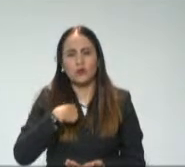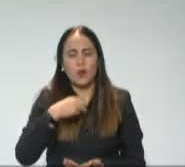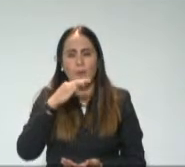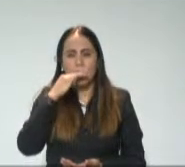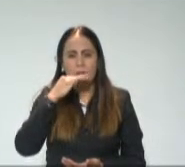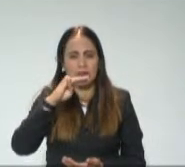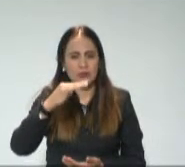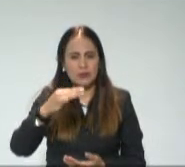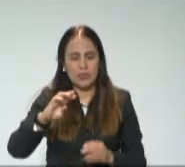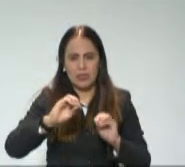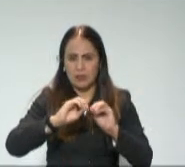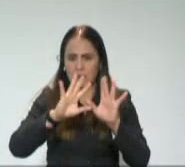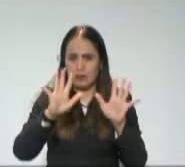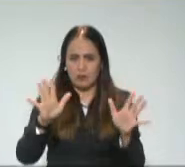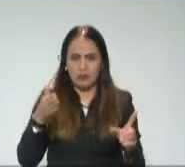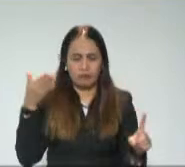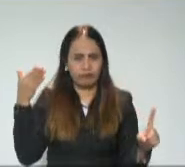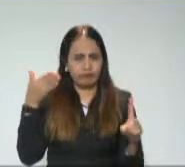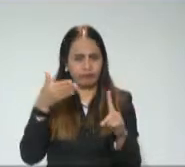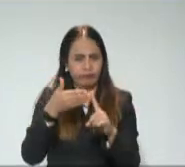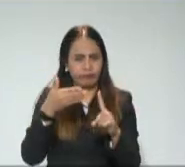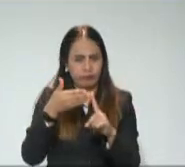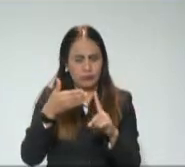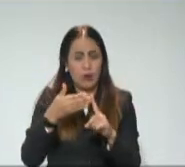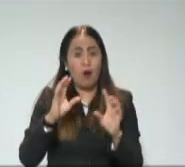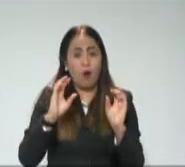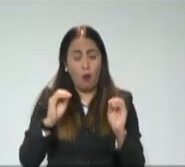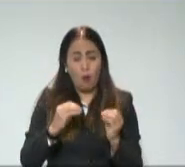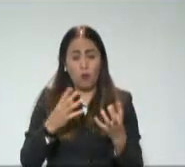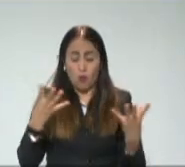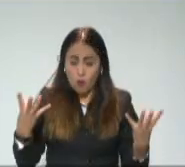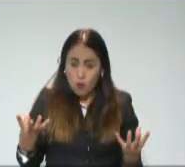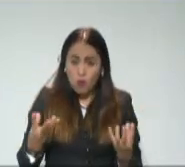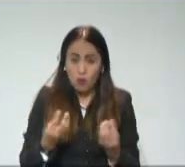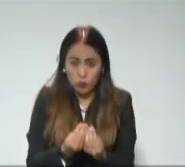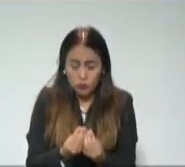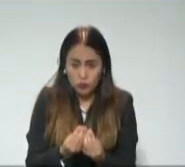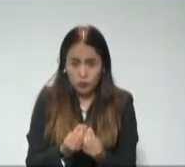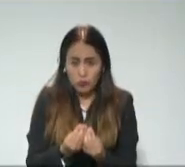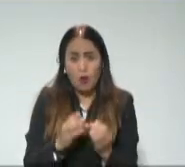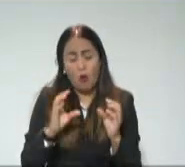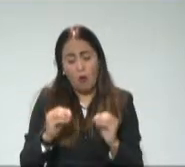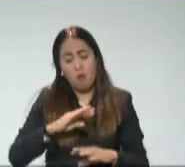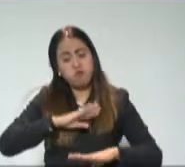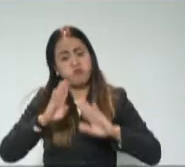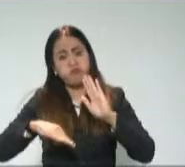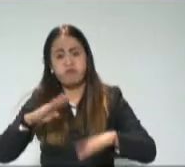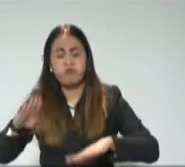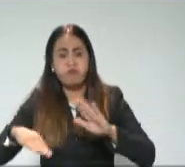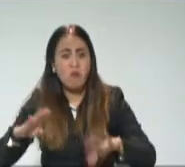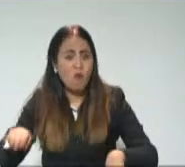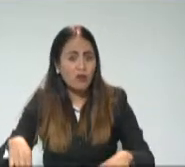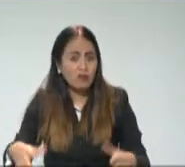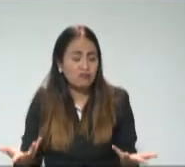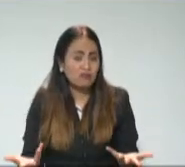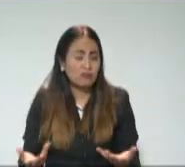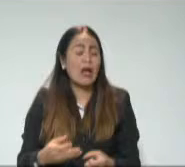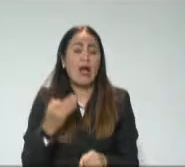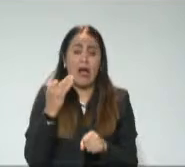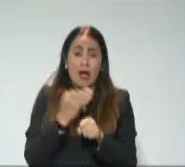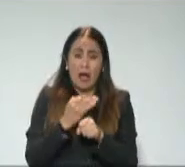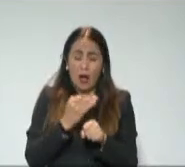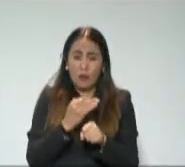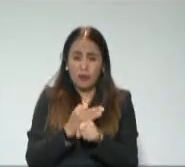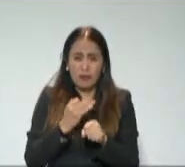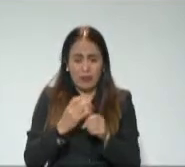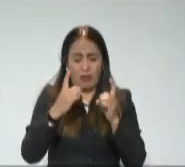mensaje que es que de esto o salimos Unidos o no salimos es el momento no de